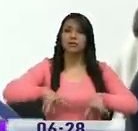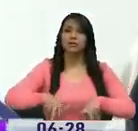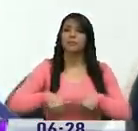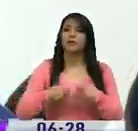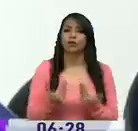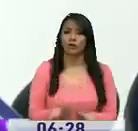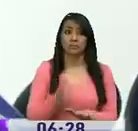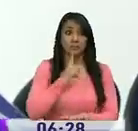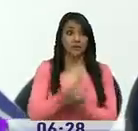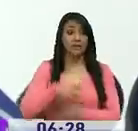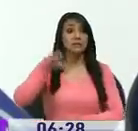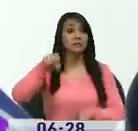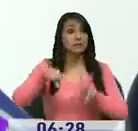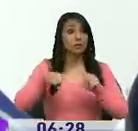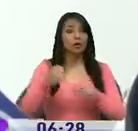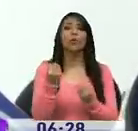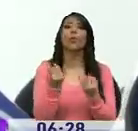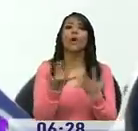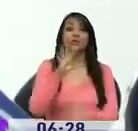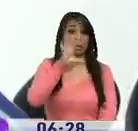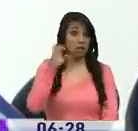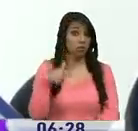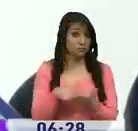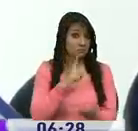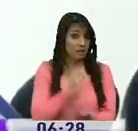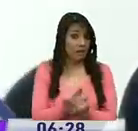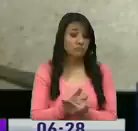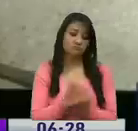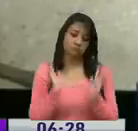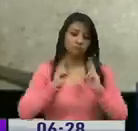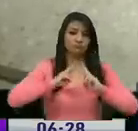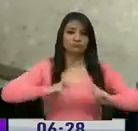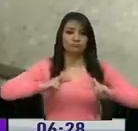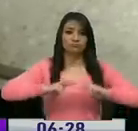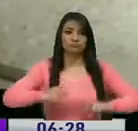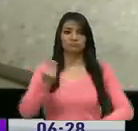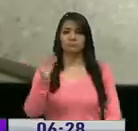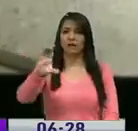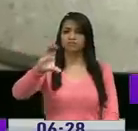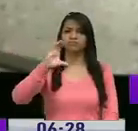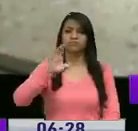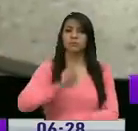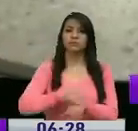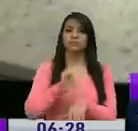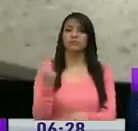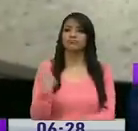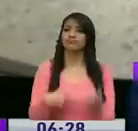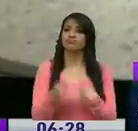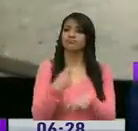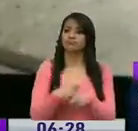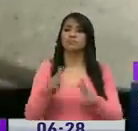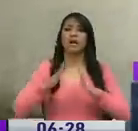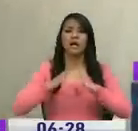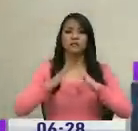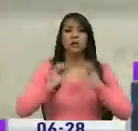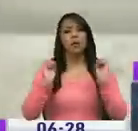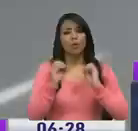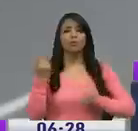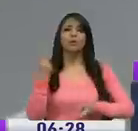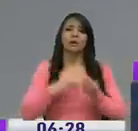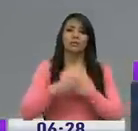si es que es verdad o no la cantidad que aduce ella que tenía su poder el efectivo sería producto de la venta de propiedades y negocios